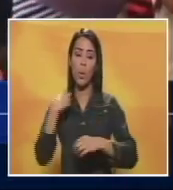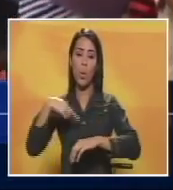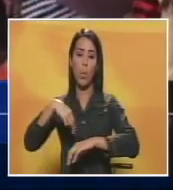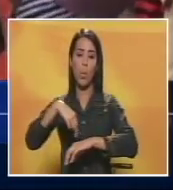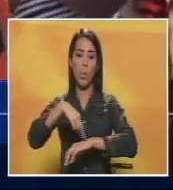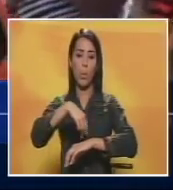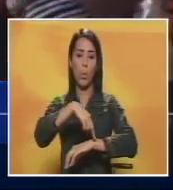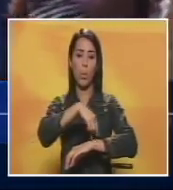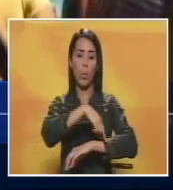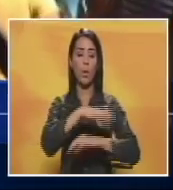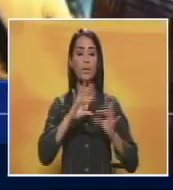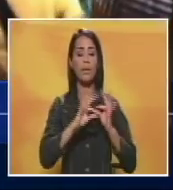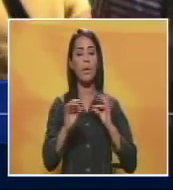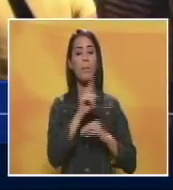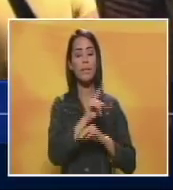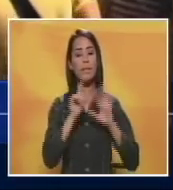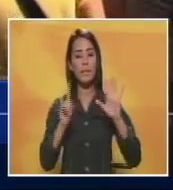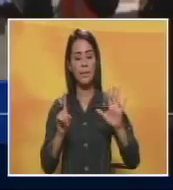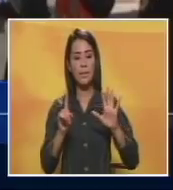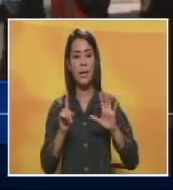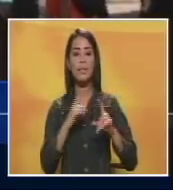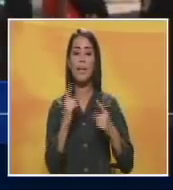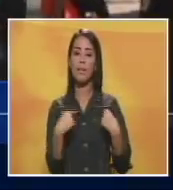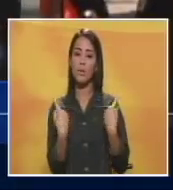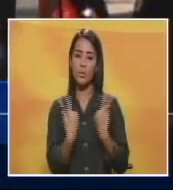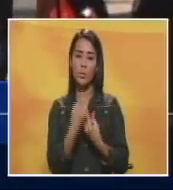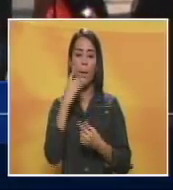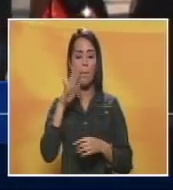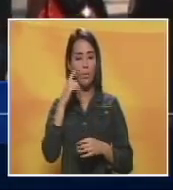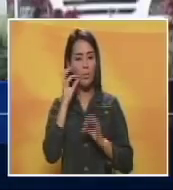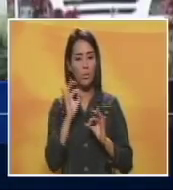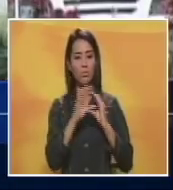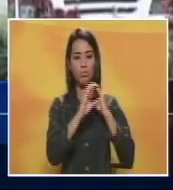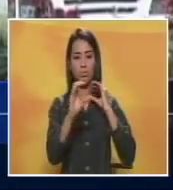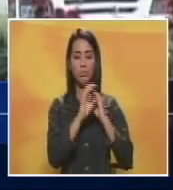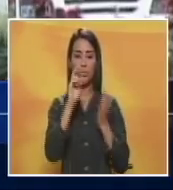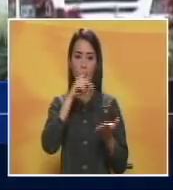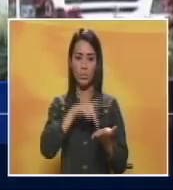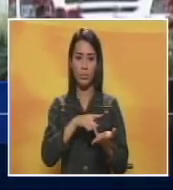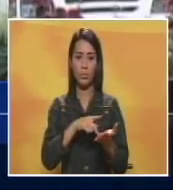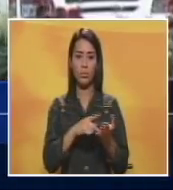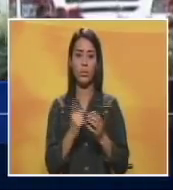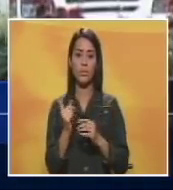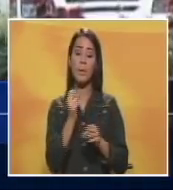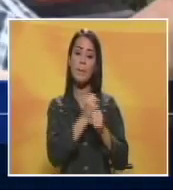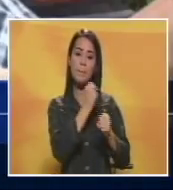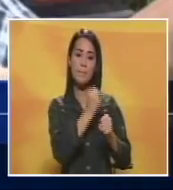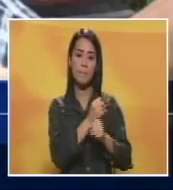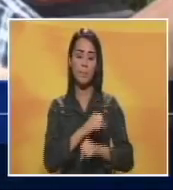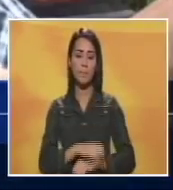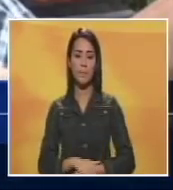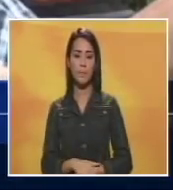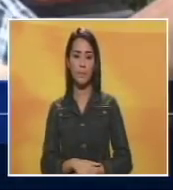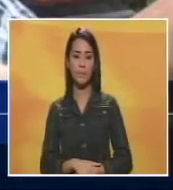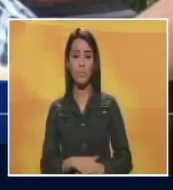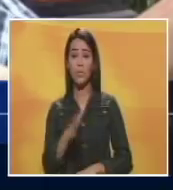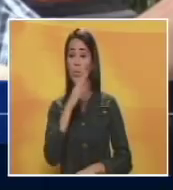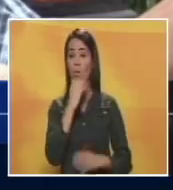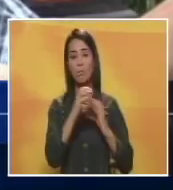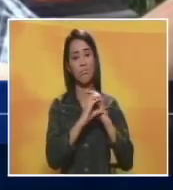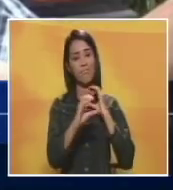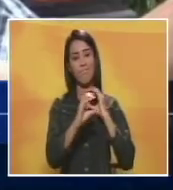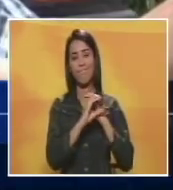hasta el kilómetro 16 de la carretera panamericana para poder abordar una unidad colectiva y llegar a sus respectivos trabajos. Estamos sin